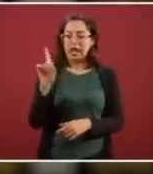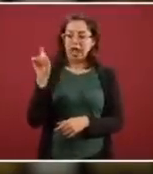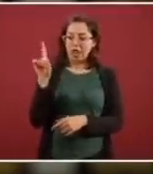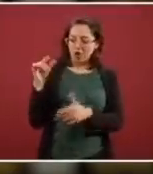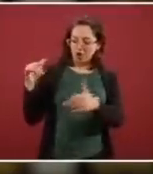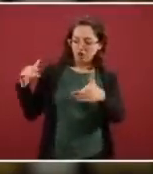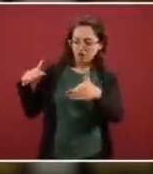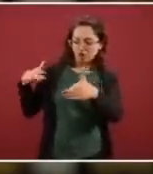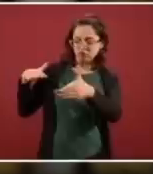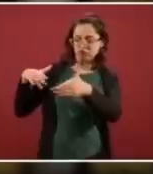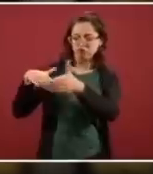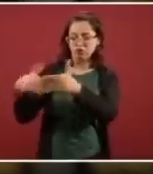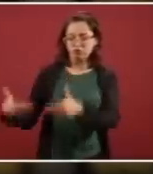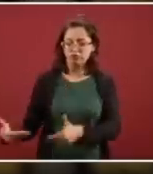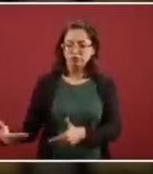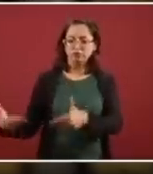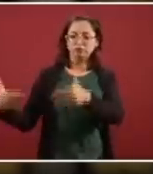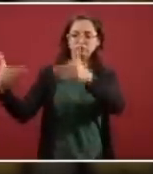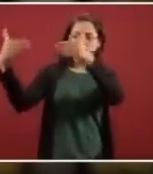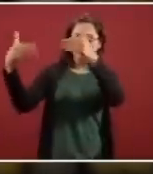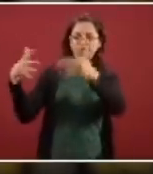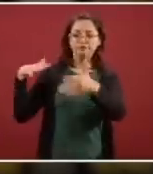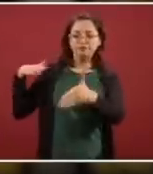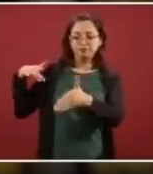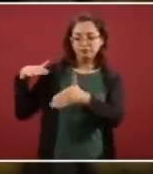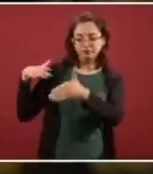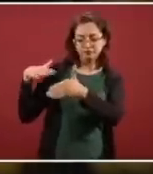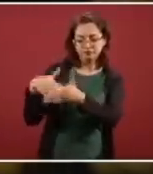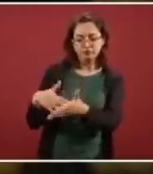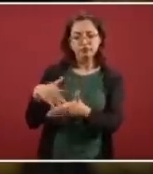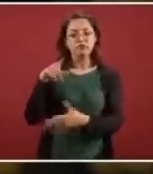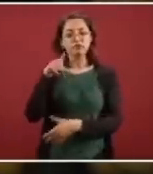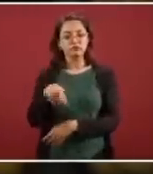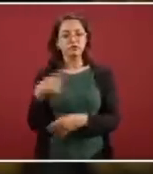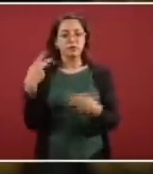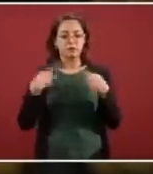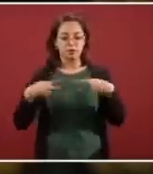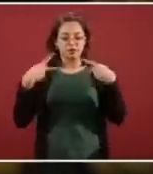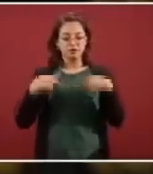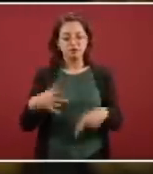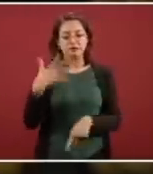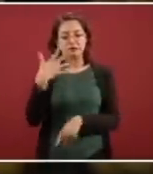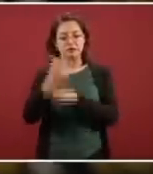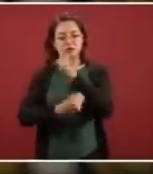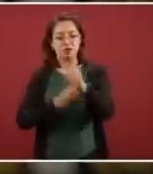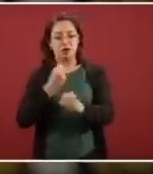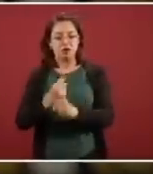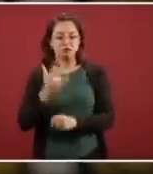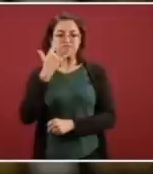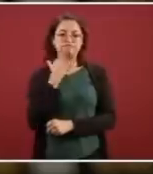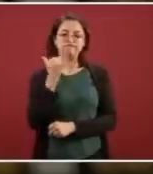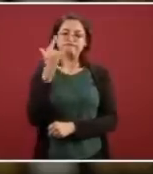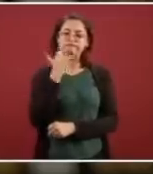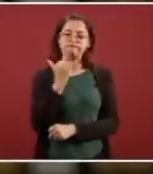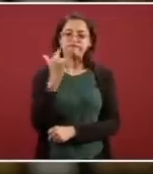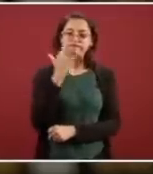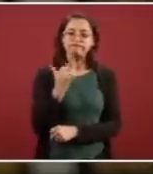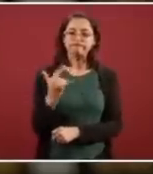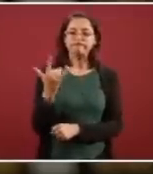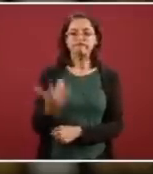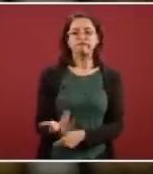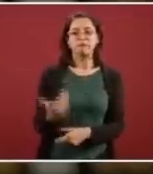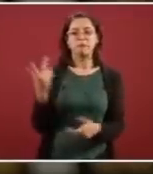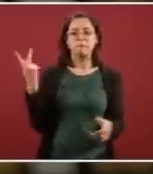los pobladores que de por sí ya están, llevan 5 años en la lucha por la remediación efectiva del derrame